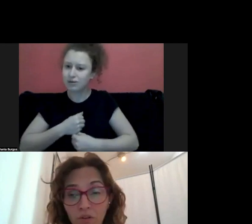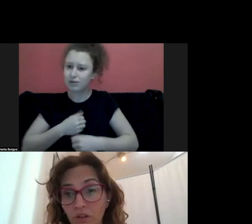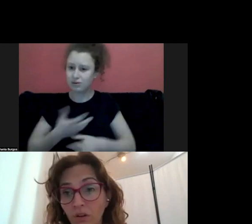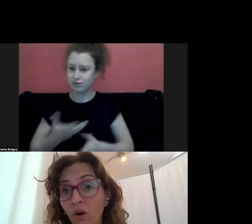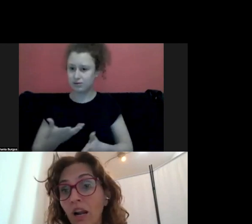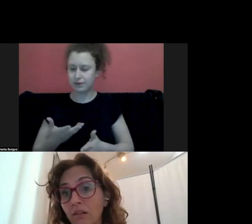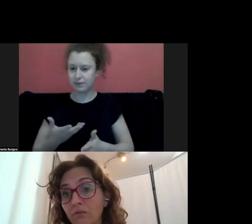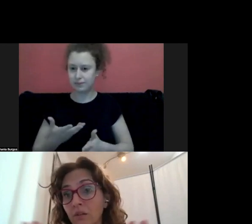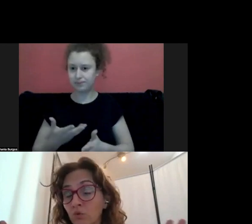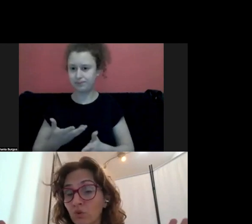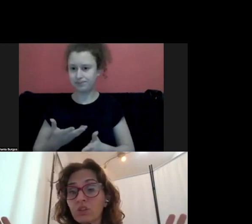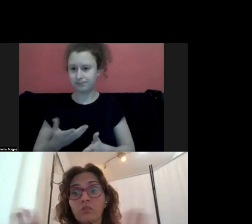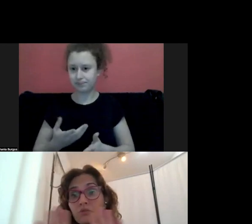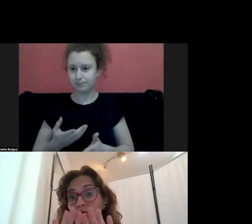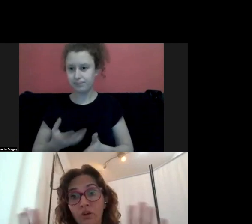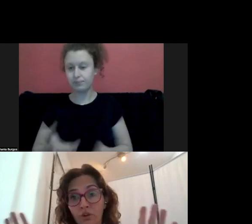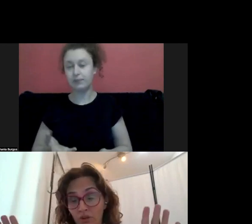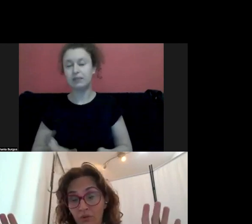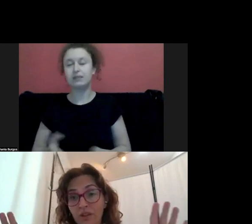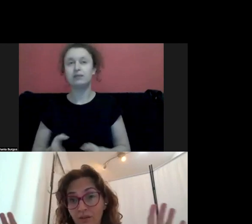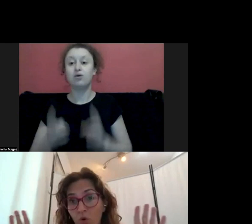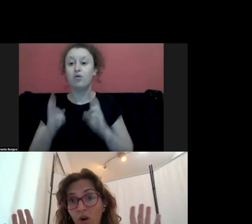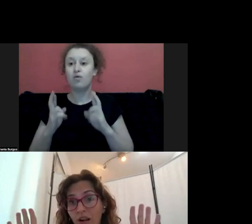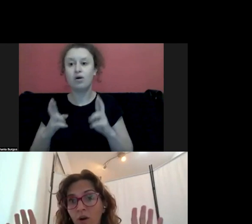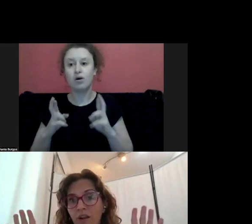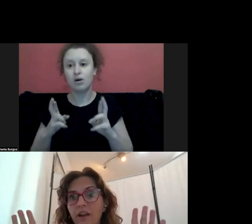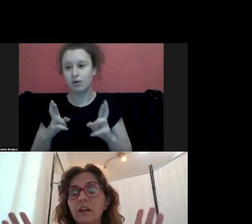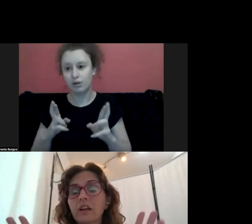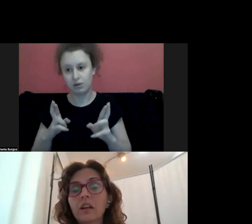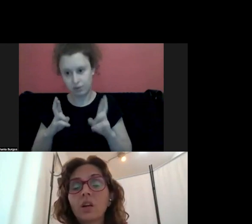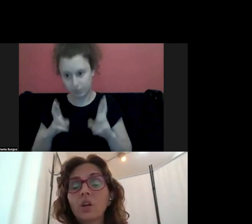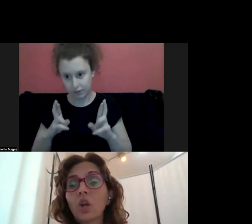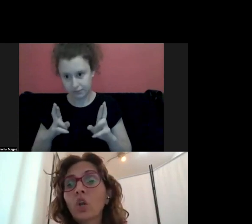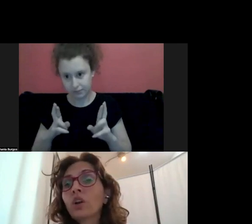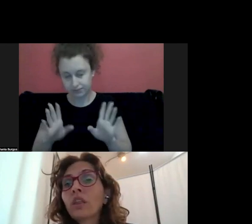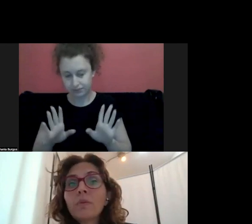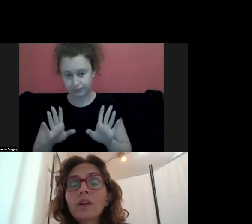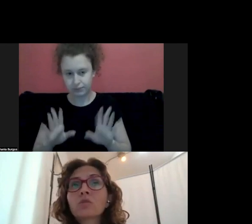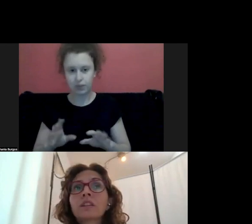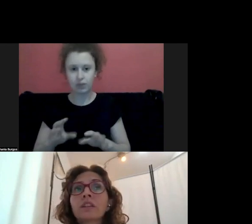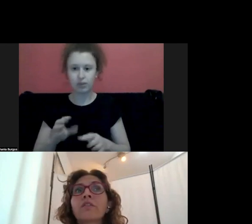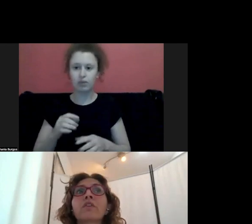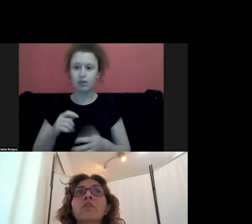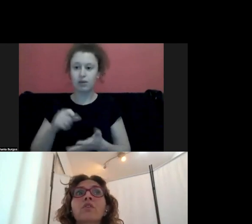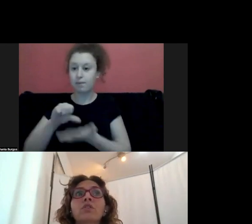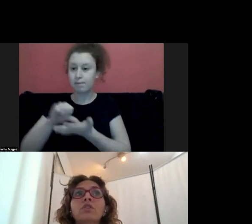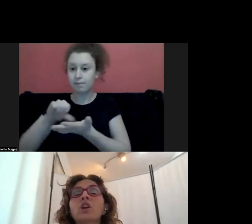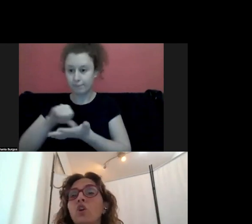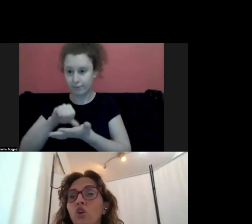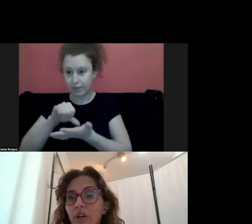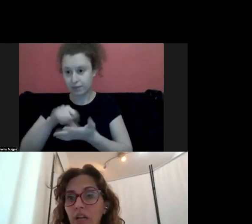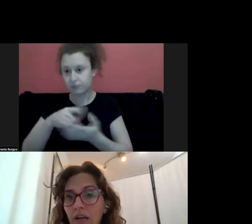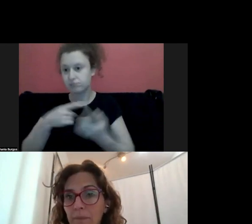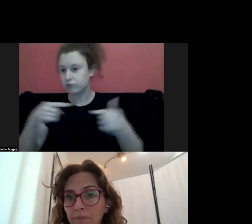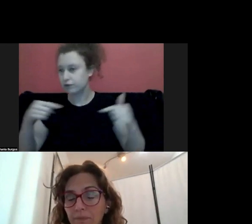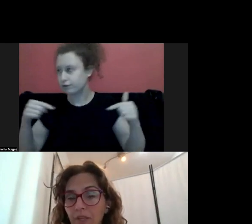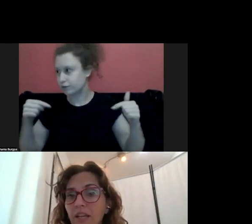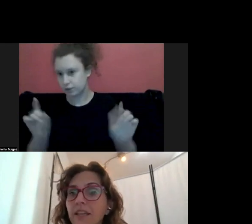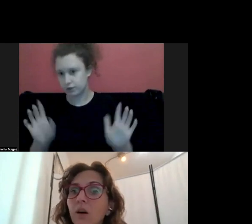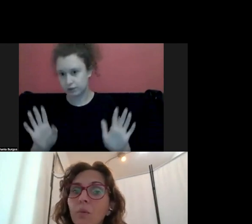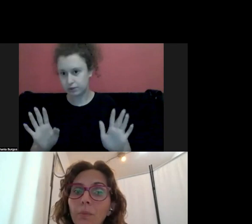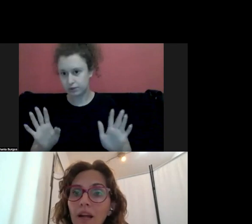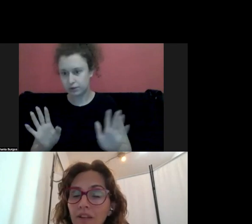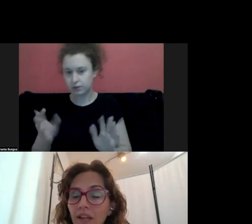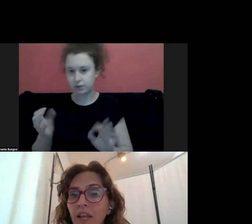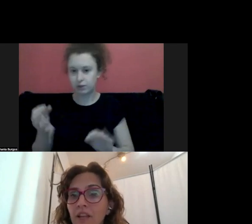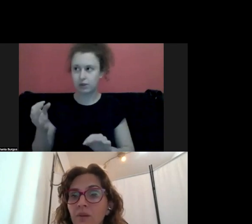no creo que, ojalá, en muchos sitios no creo que vaya, ojalá lo haya, no recibes una atención psicológica que